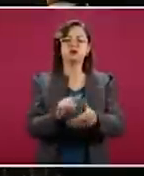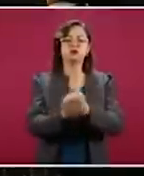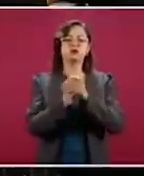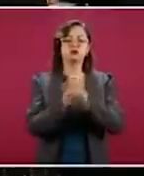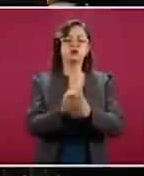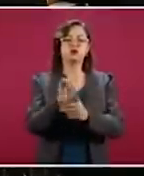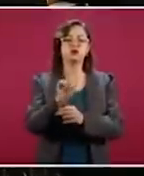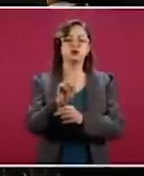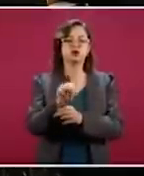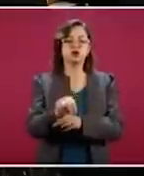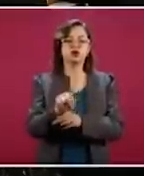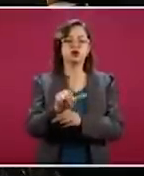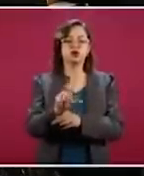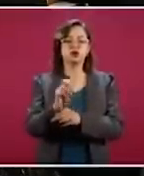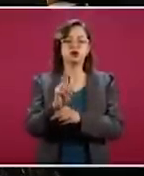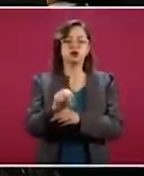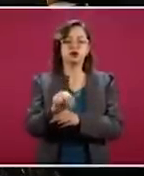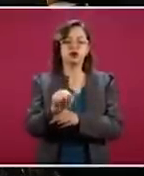Nacional